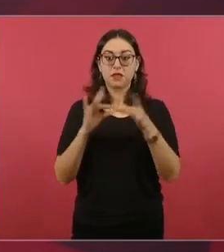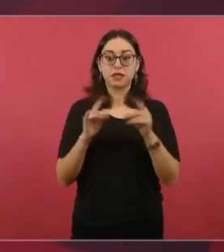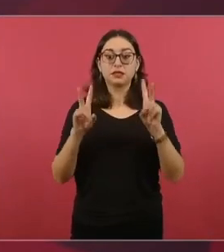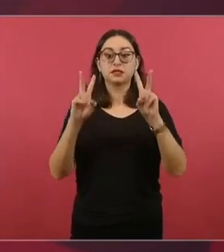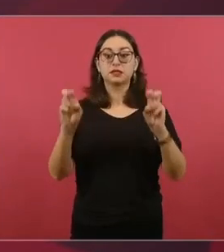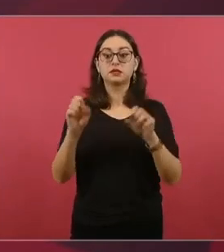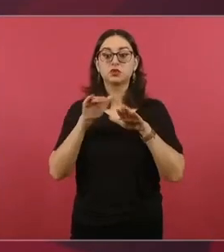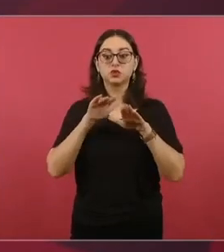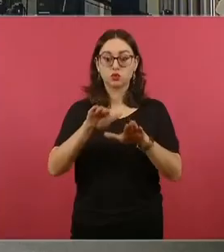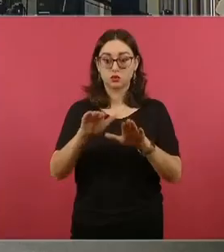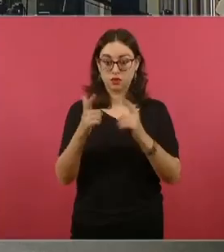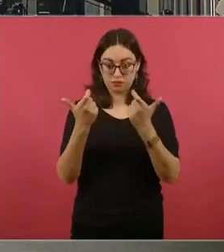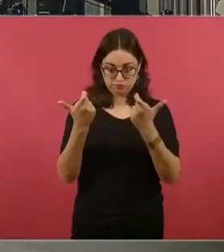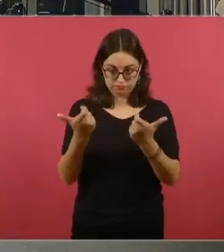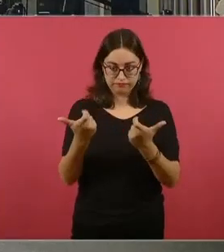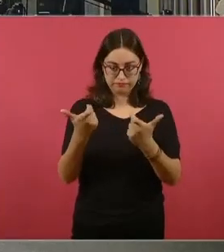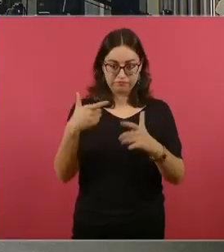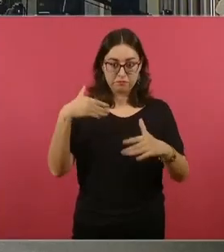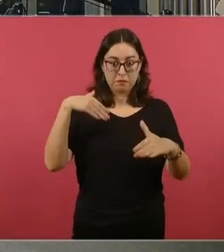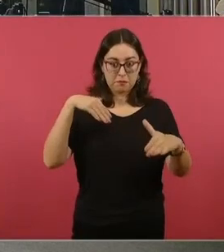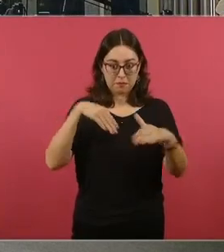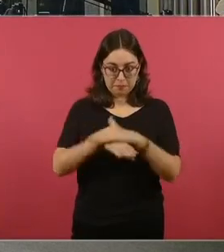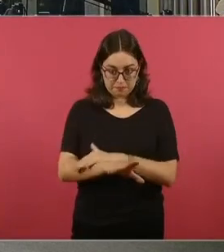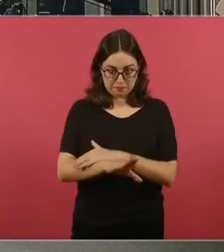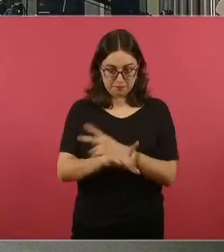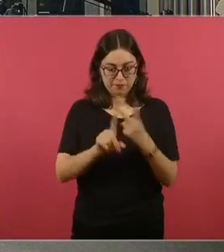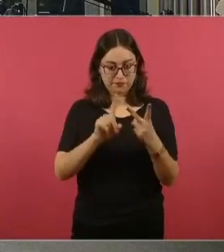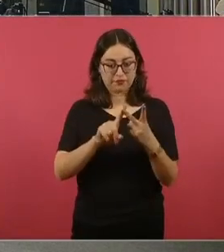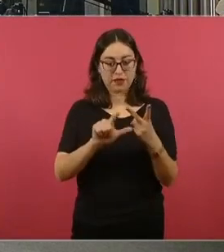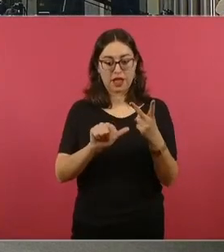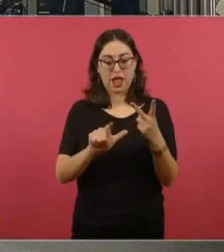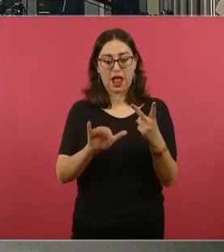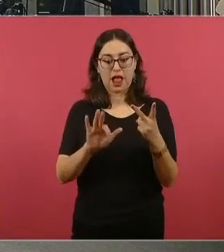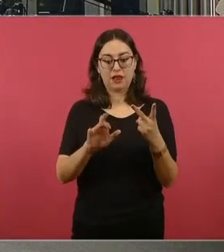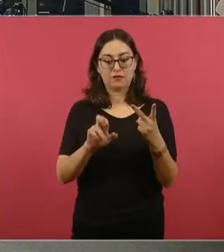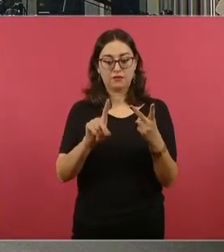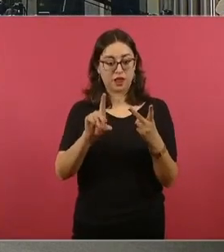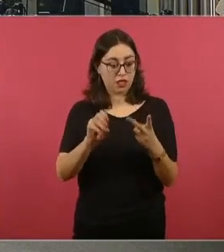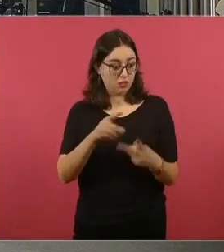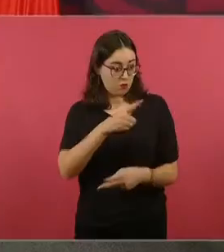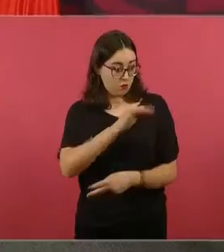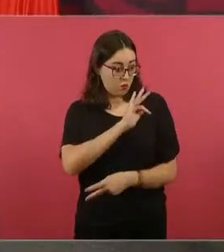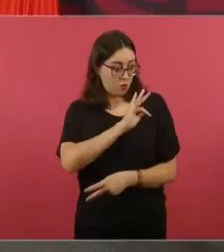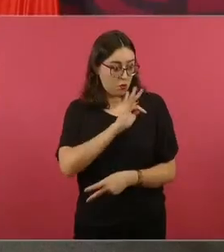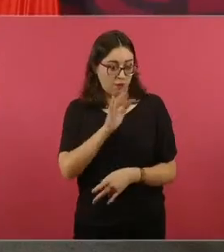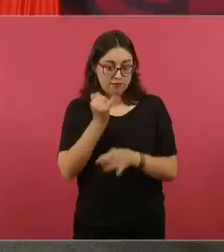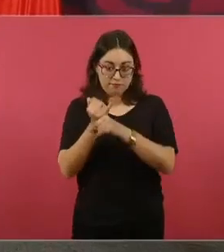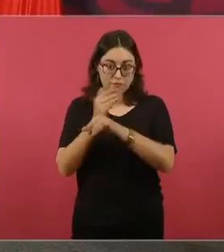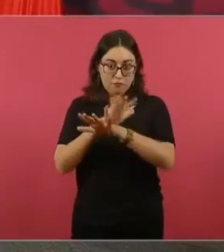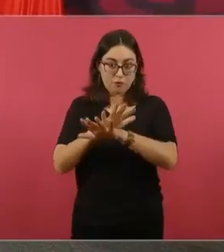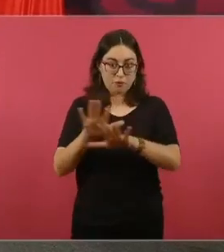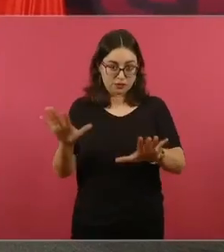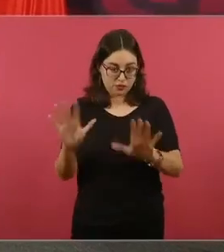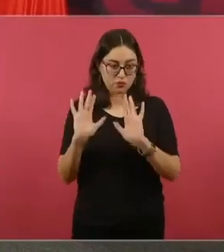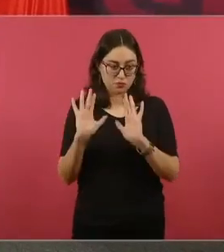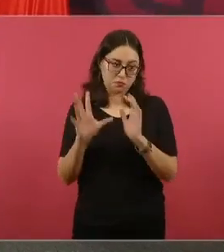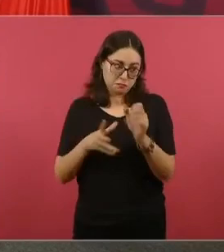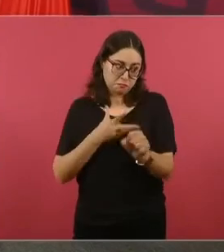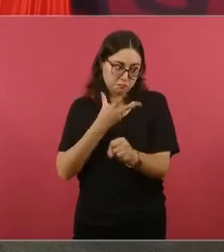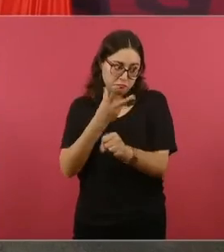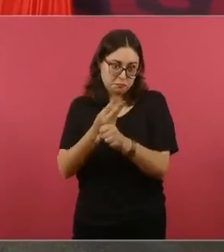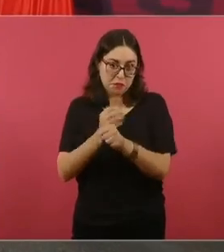costos en el transporte. Y Alfredo, si quieres, también puede informar. Yo